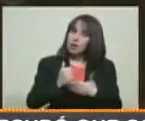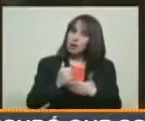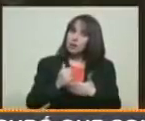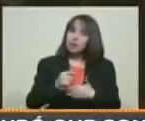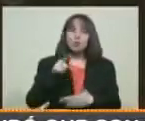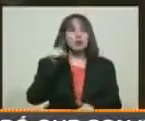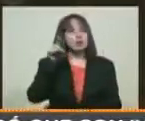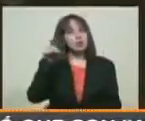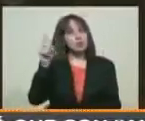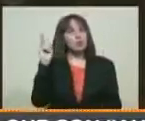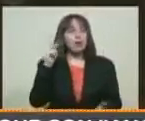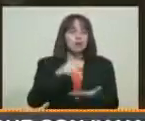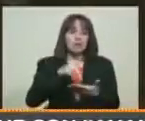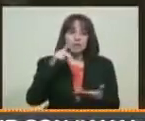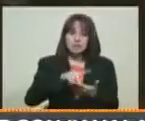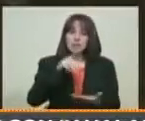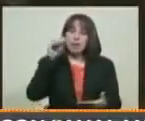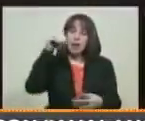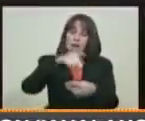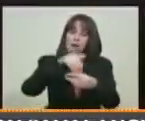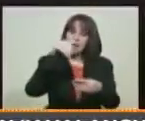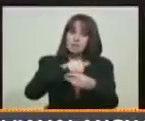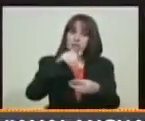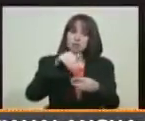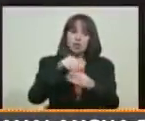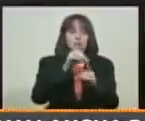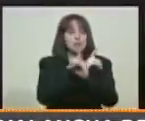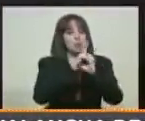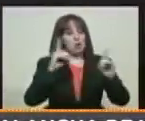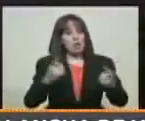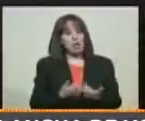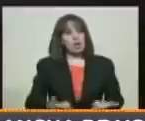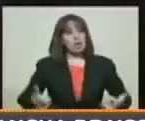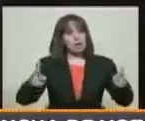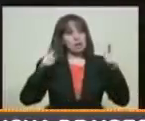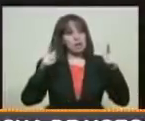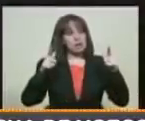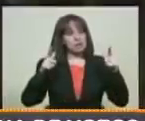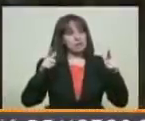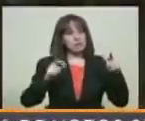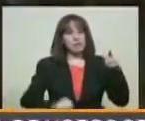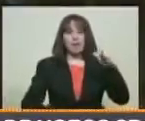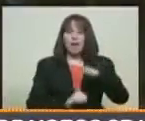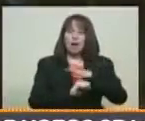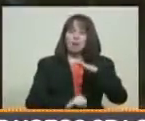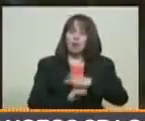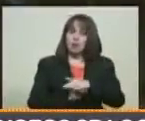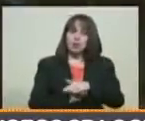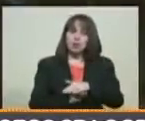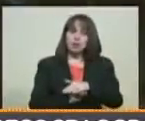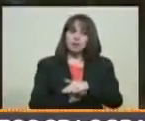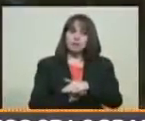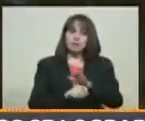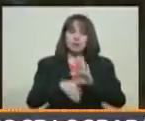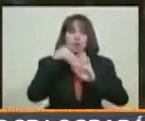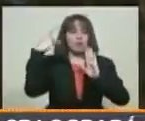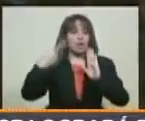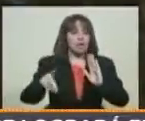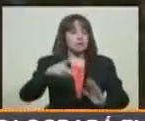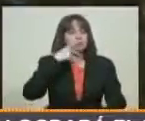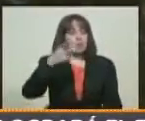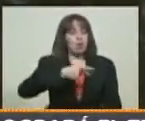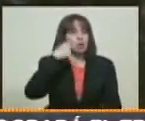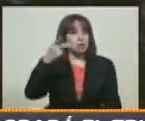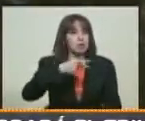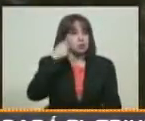y tú participas en las elecciones democráticas y libremente y aportas tu derecho político